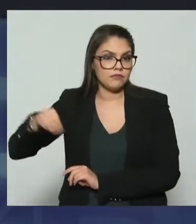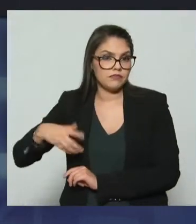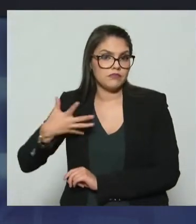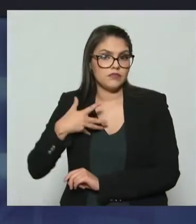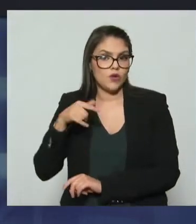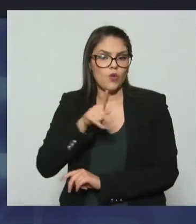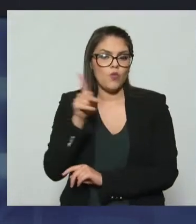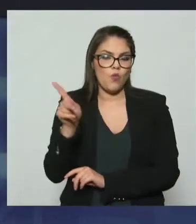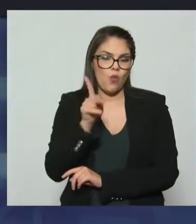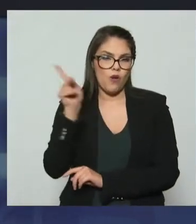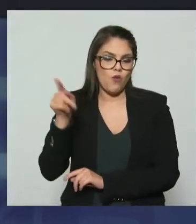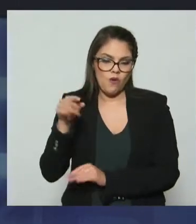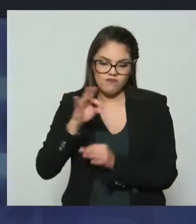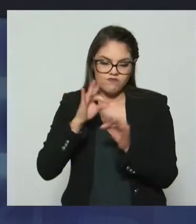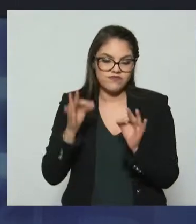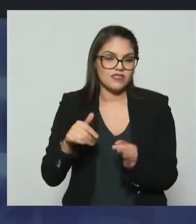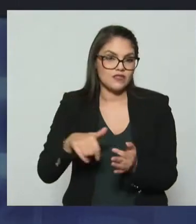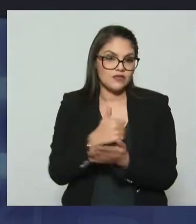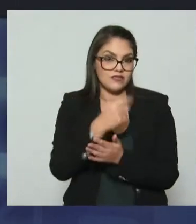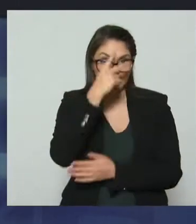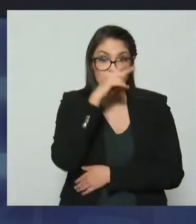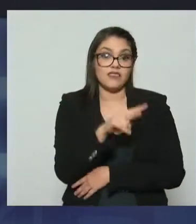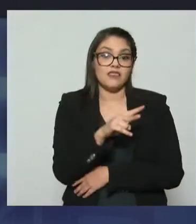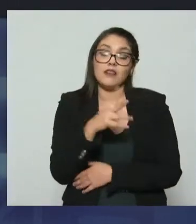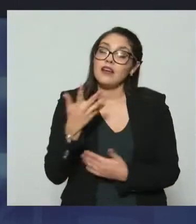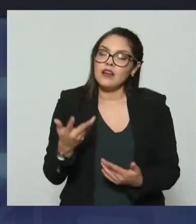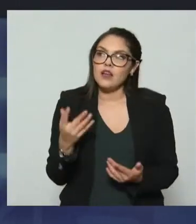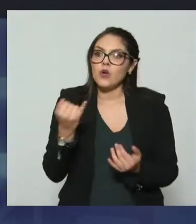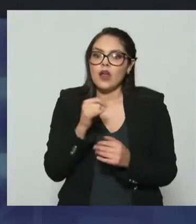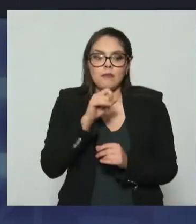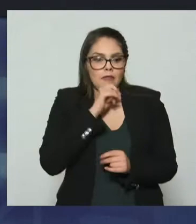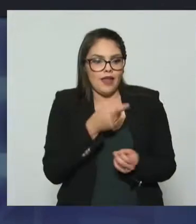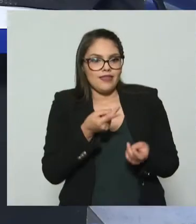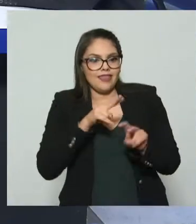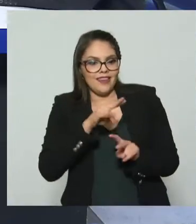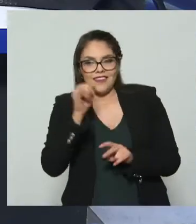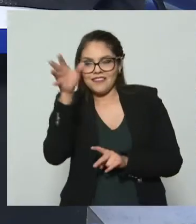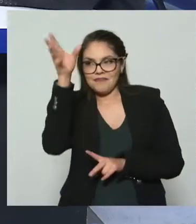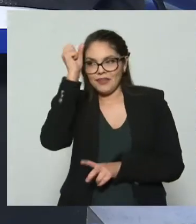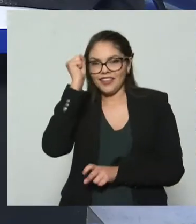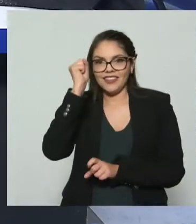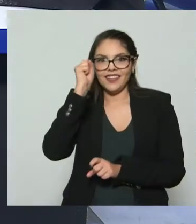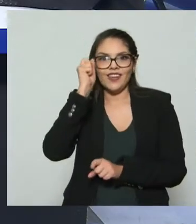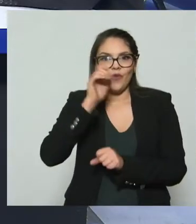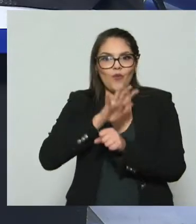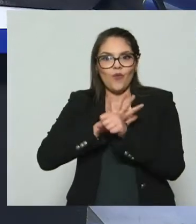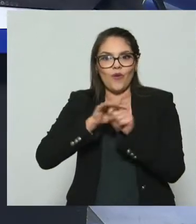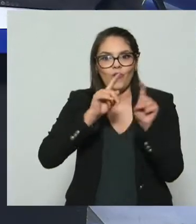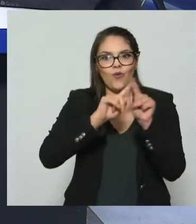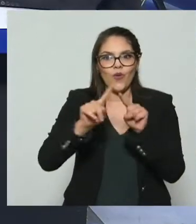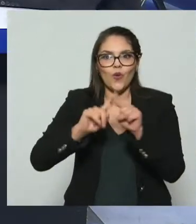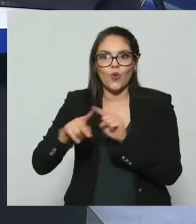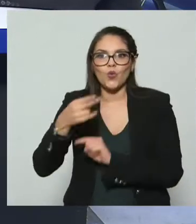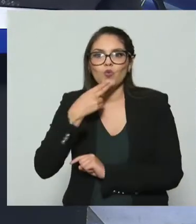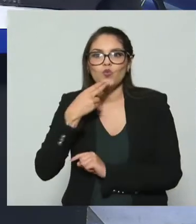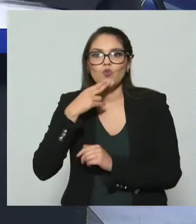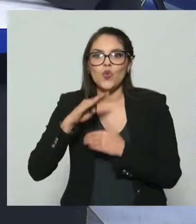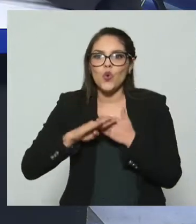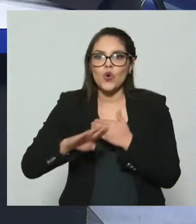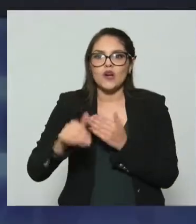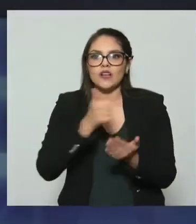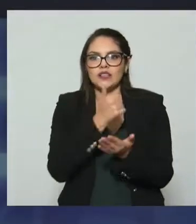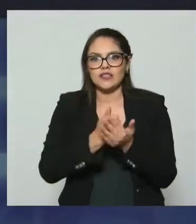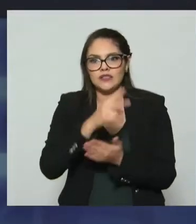de la Ciudad de México. Y a su vez eso me trae a la cabeza el tema de los diferentes usos de suelo que tenemos en la Ciudad de México, una